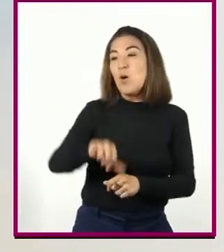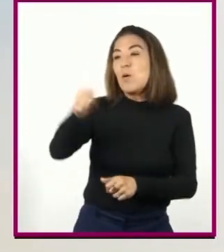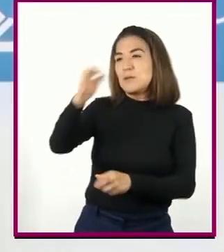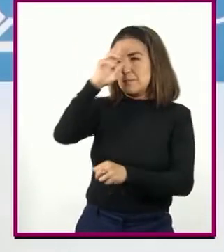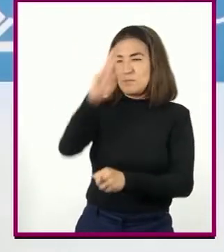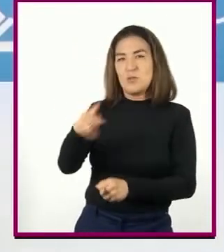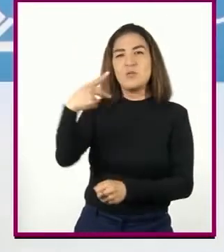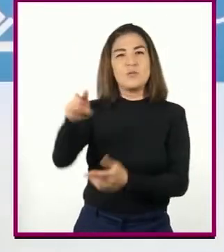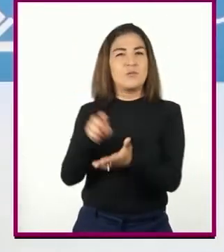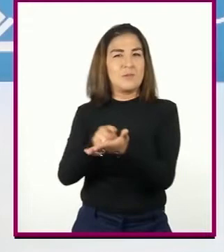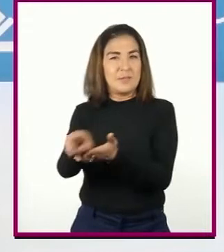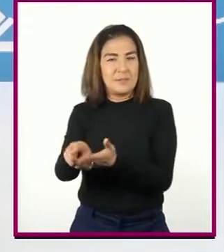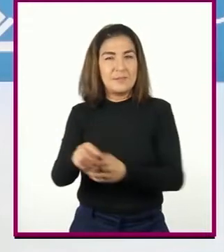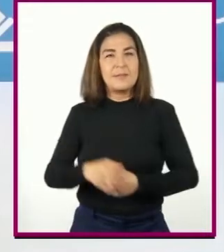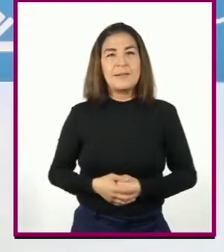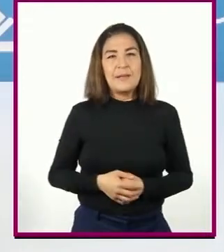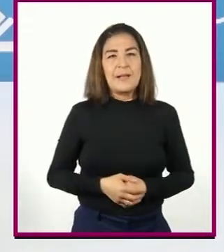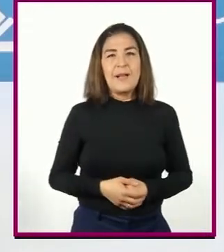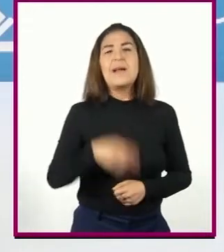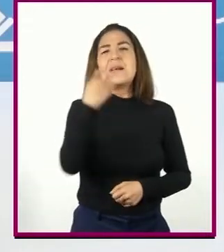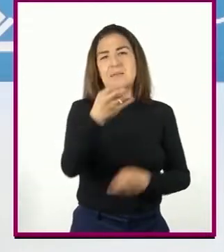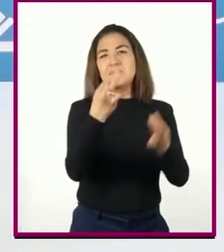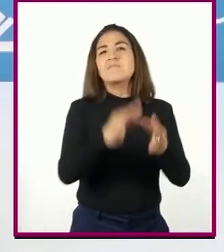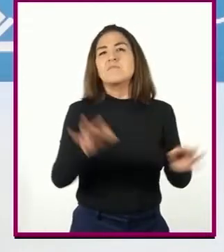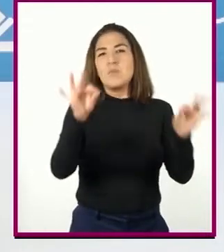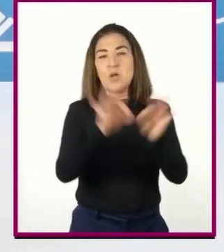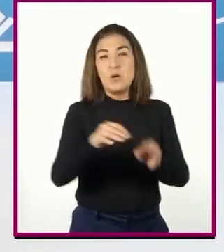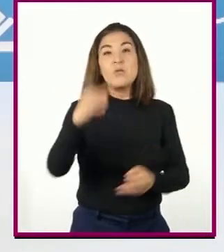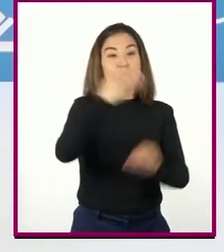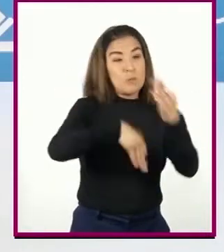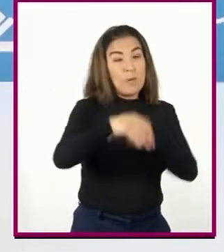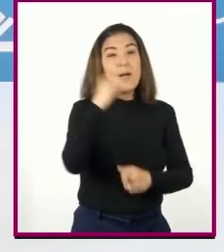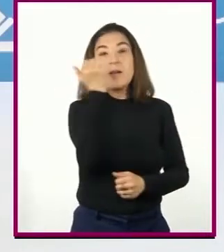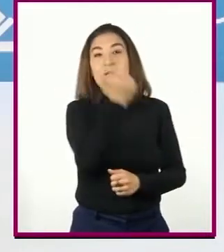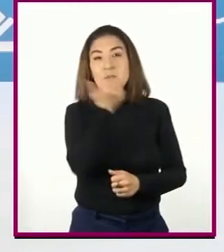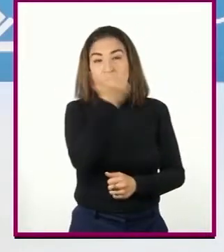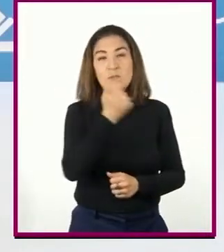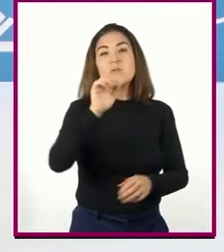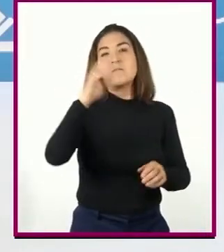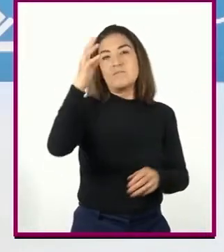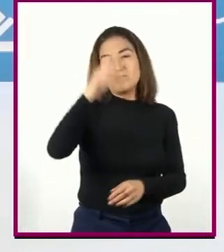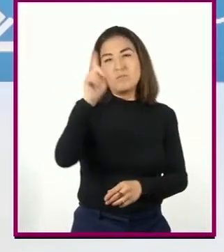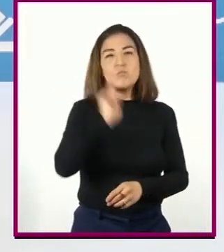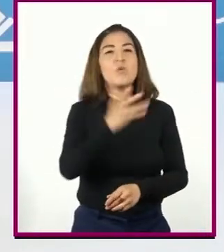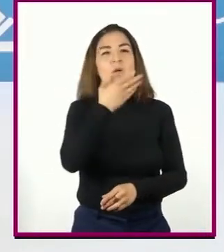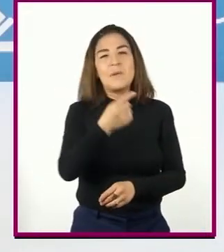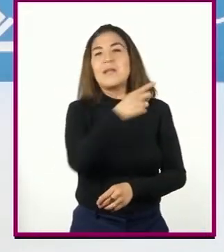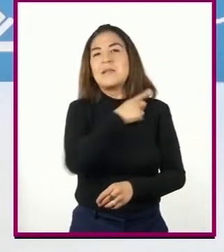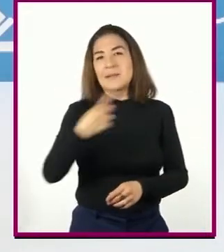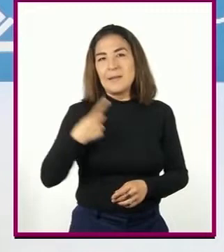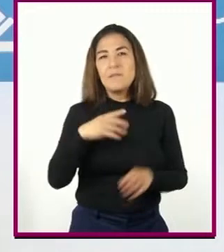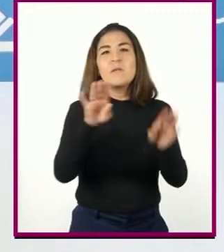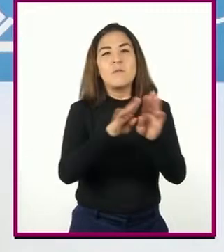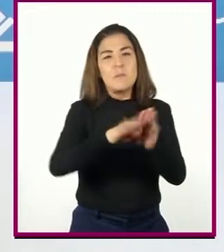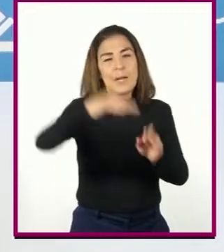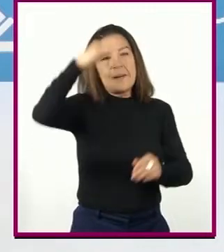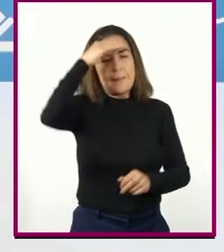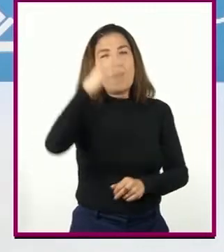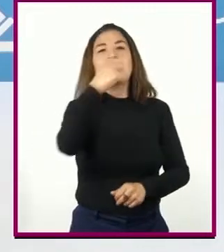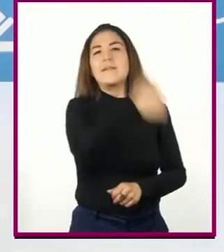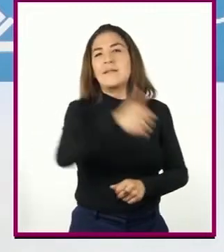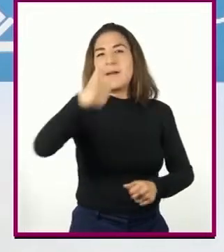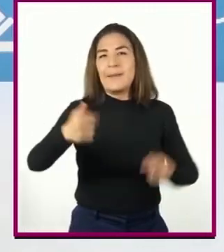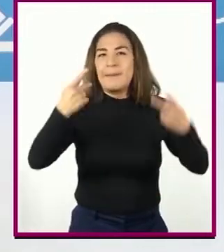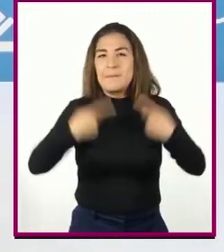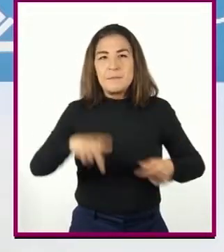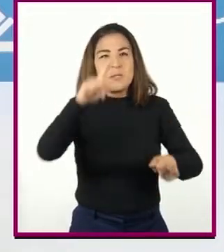persona. Es importante entonces que las y los estudiantes reconozcan que esta facultad es propia de cada persona y